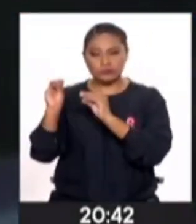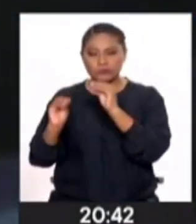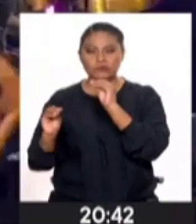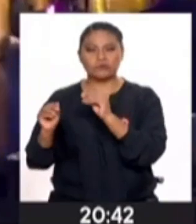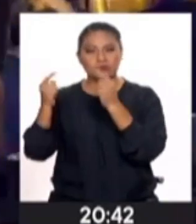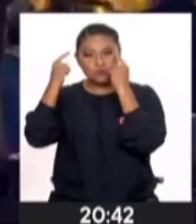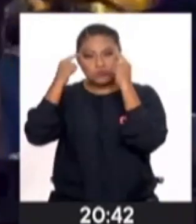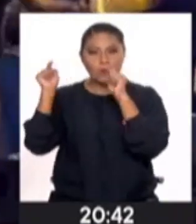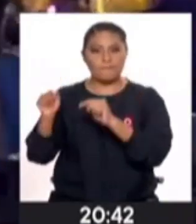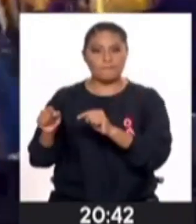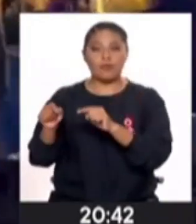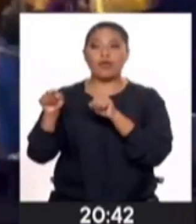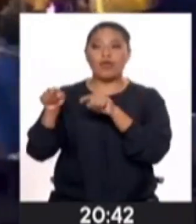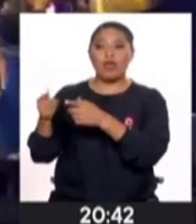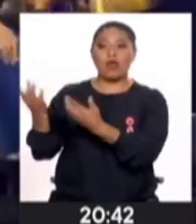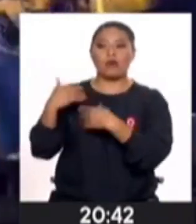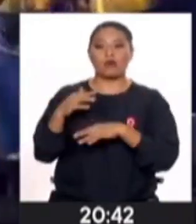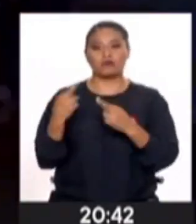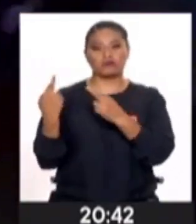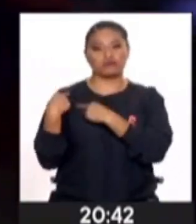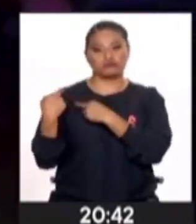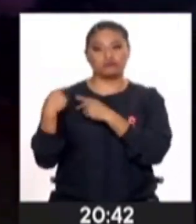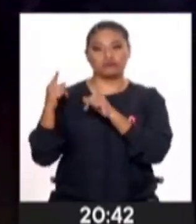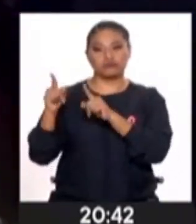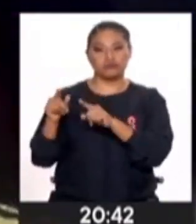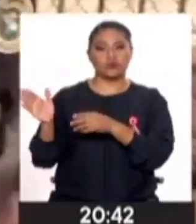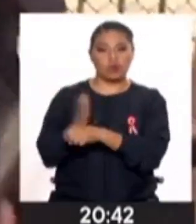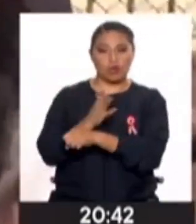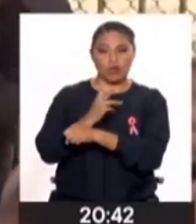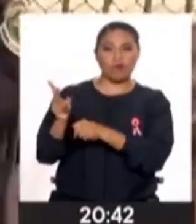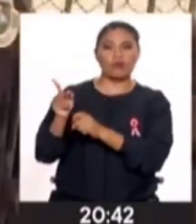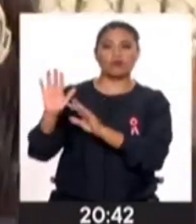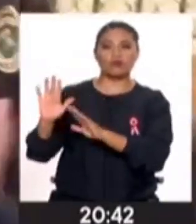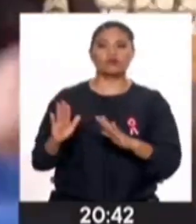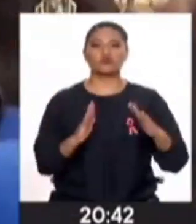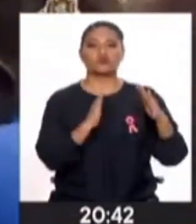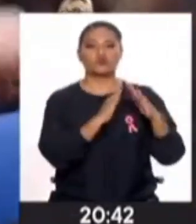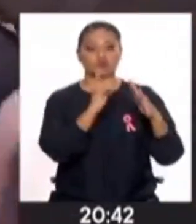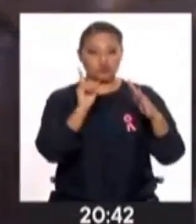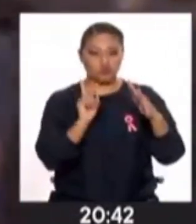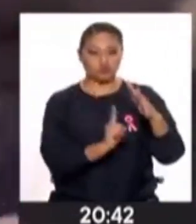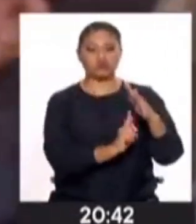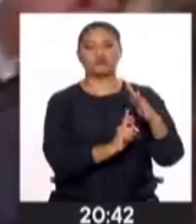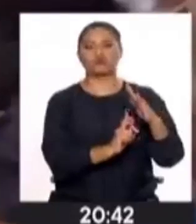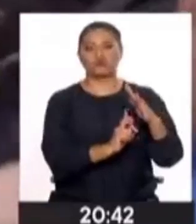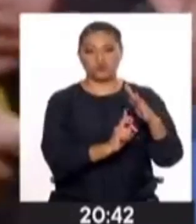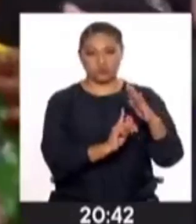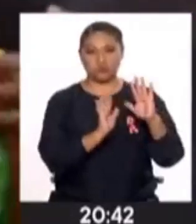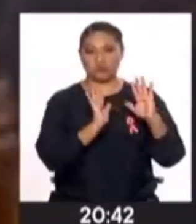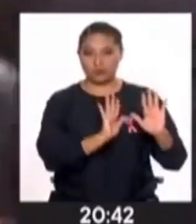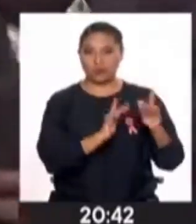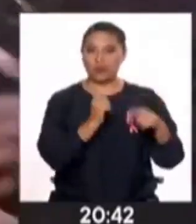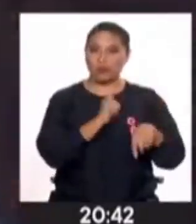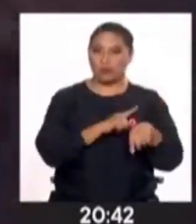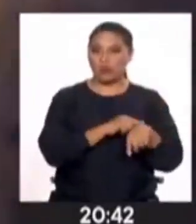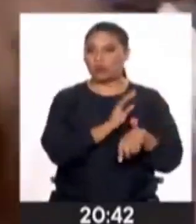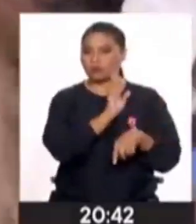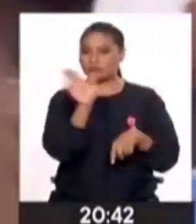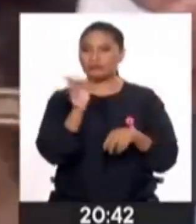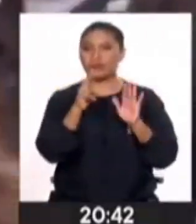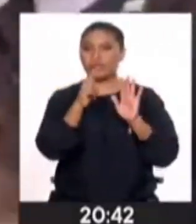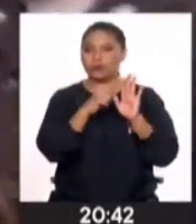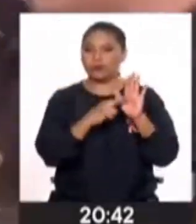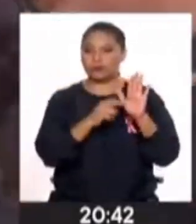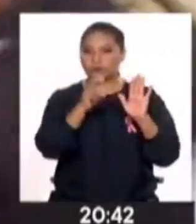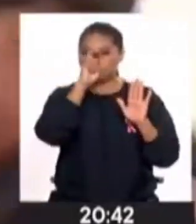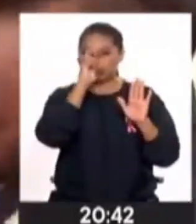psicológico. Ahora, John Kelvin afrontará su proceso por violencia familiar en comparecencia con restricciones y deberá cumplir algunas reglas de conducta para